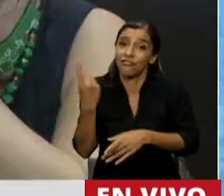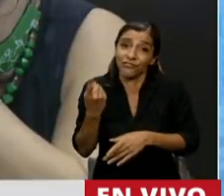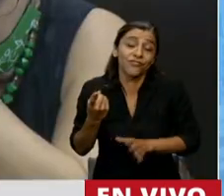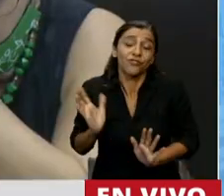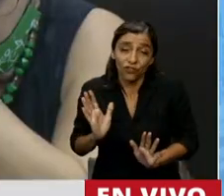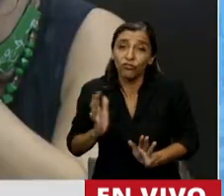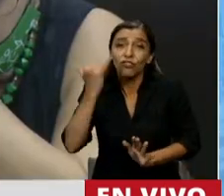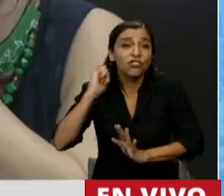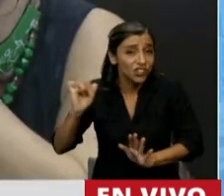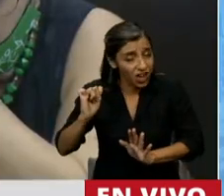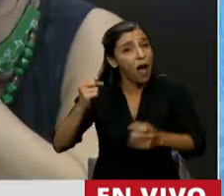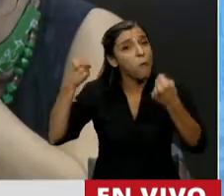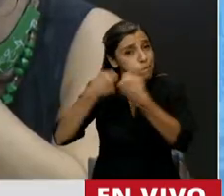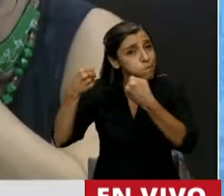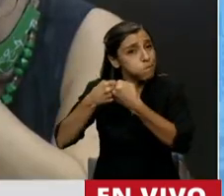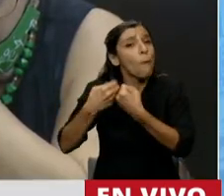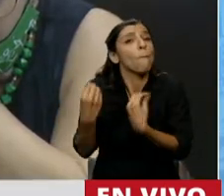sean apropiadas para